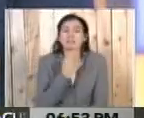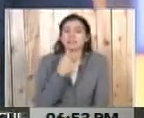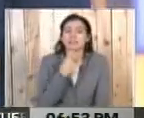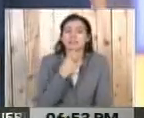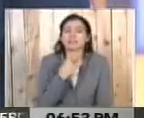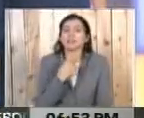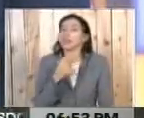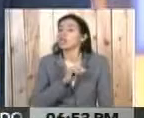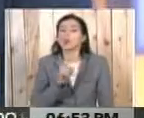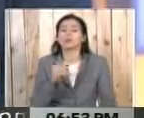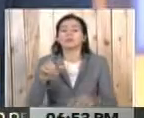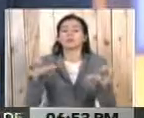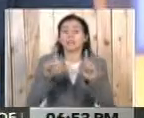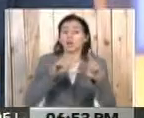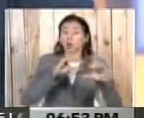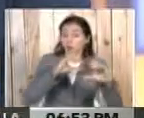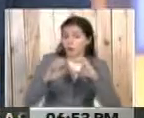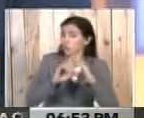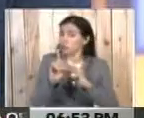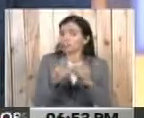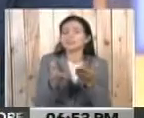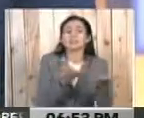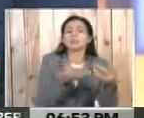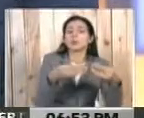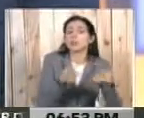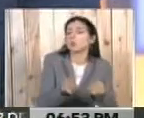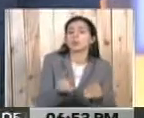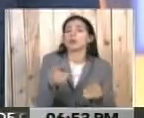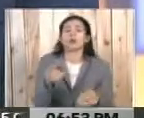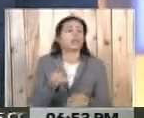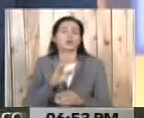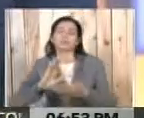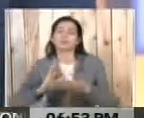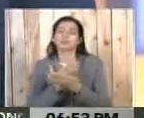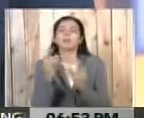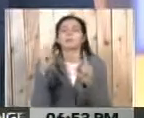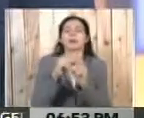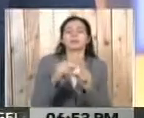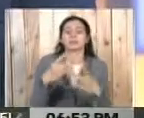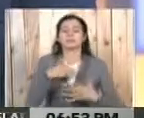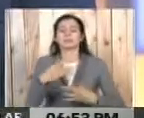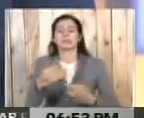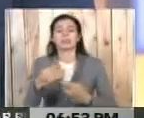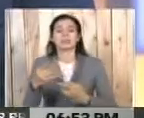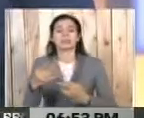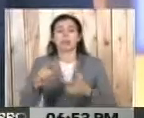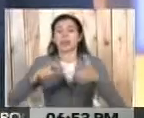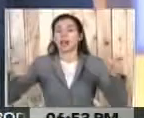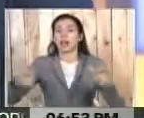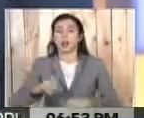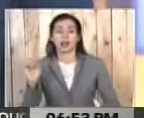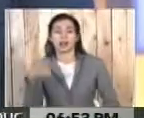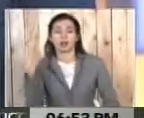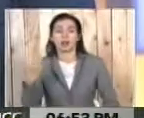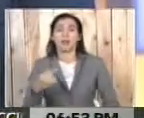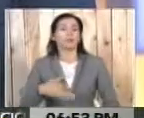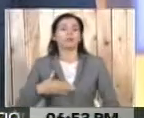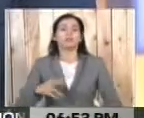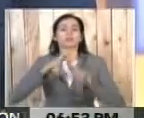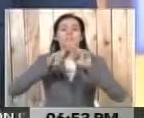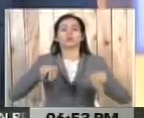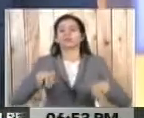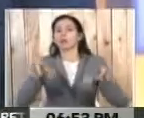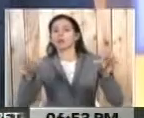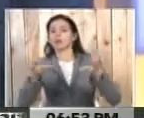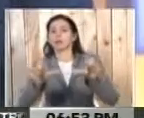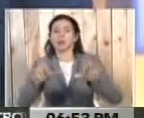general, ellos pueden considerar válido que un canal pique una pantalla o censure al presidente, o tape un mensaje al presidente denunciando un golpe de